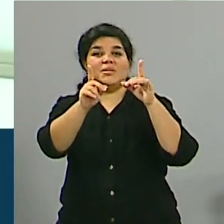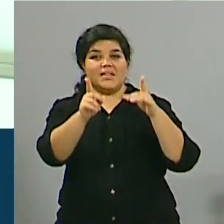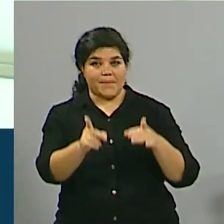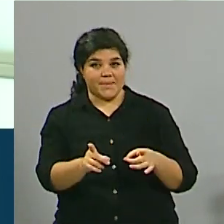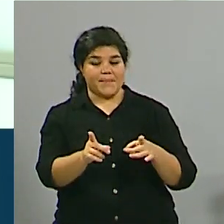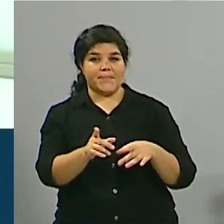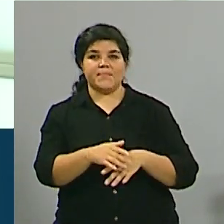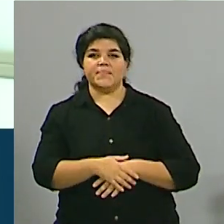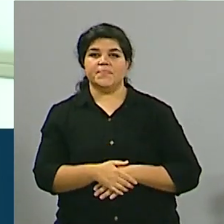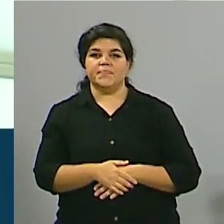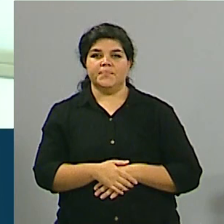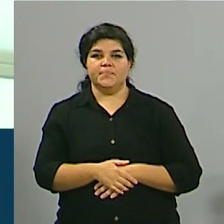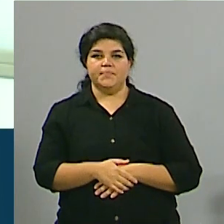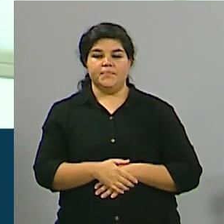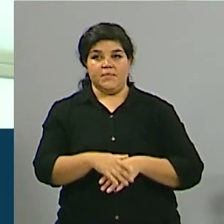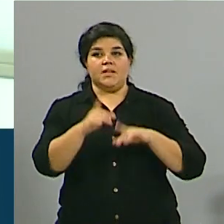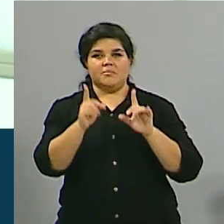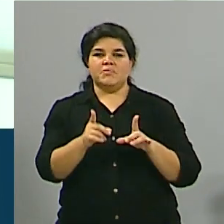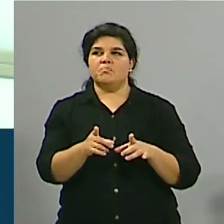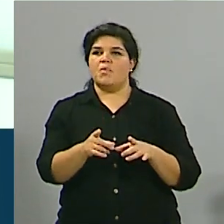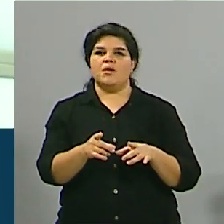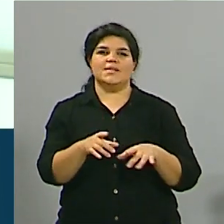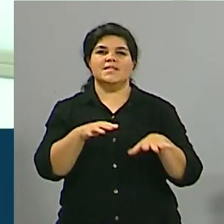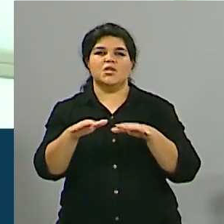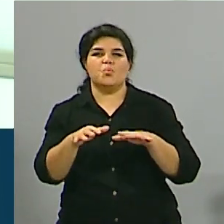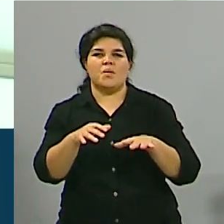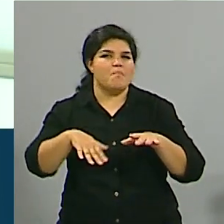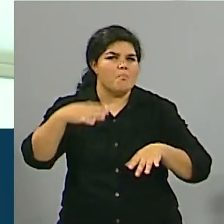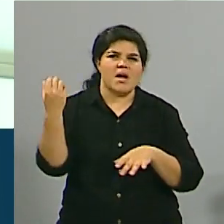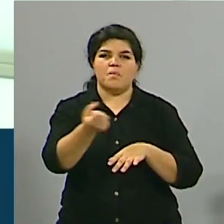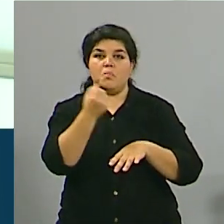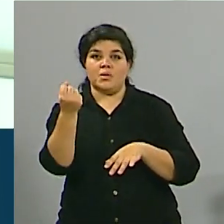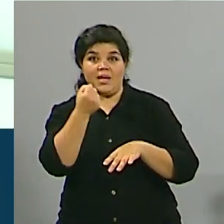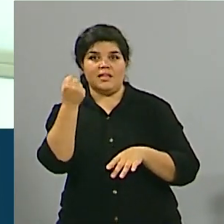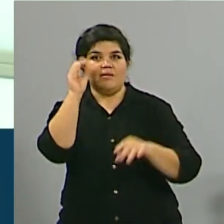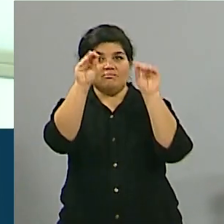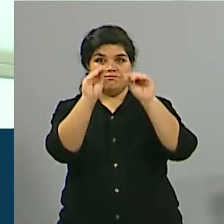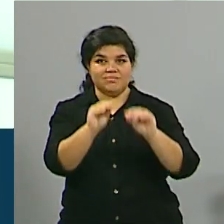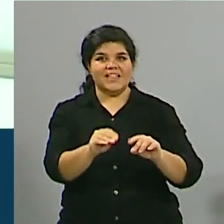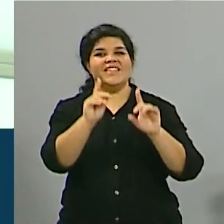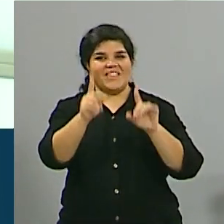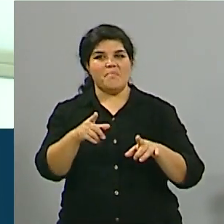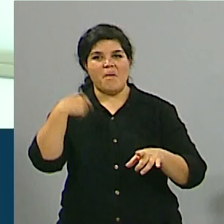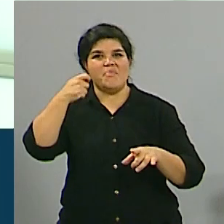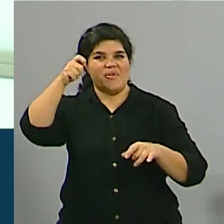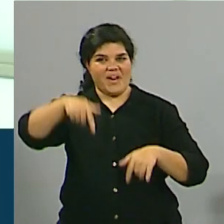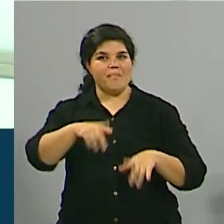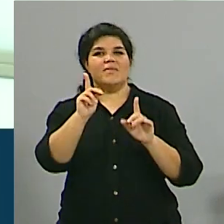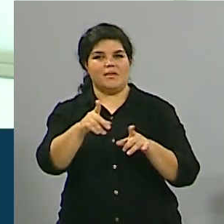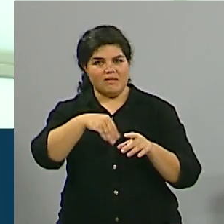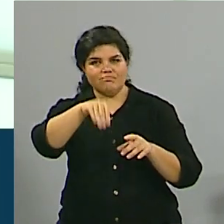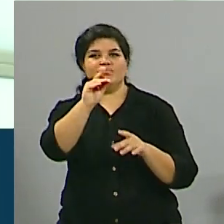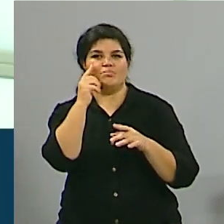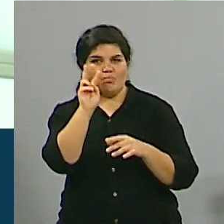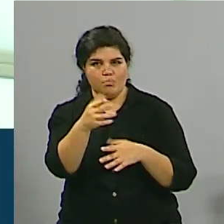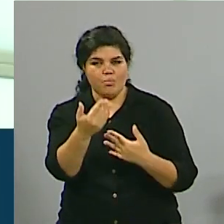con los momentos destacados de la programación de Señal U y por supuesto con Chat Político. Seguimos en este programa ya ahora hablando